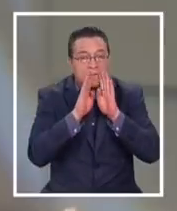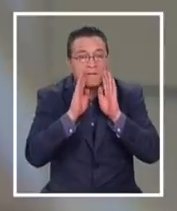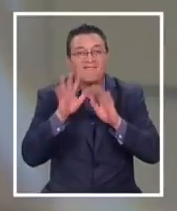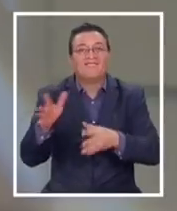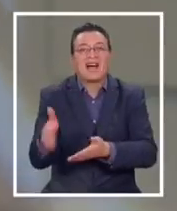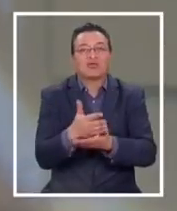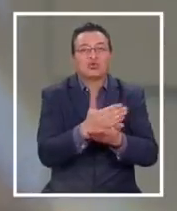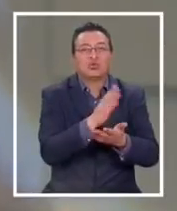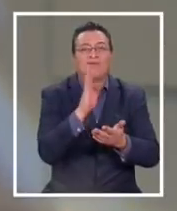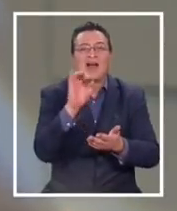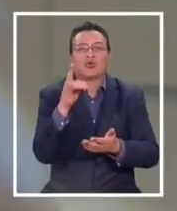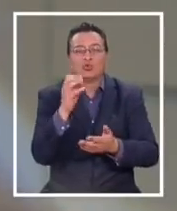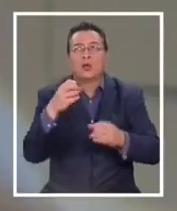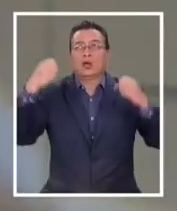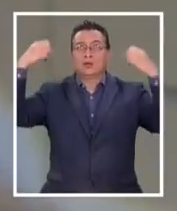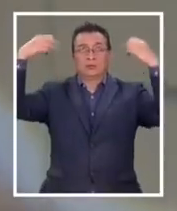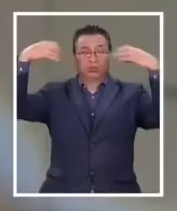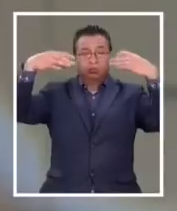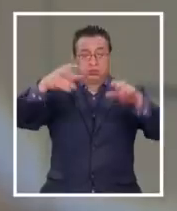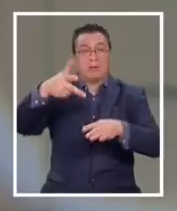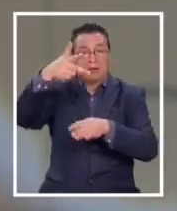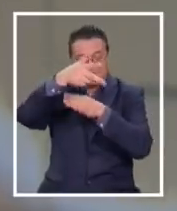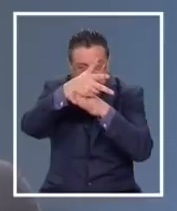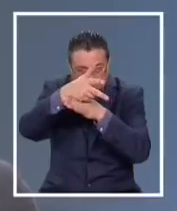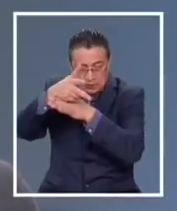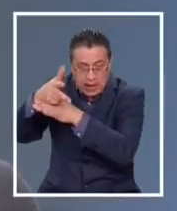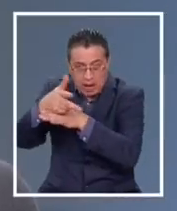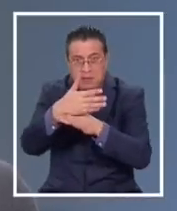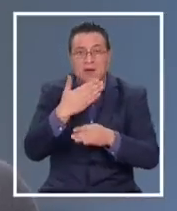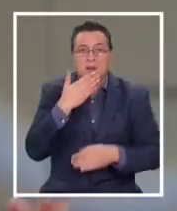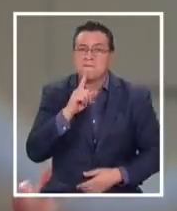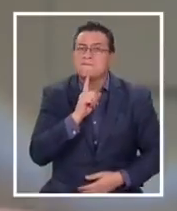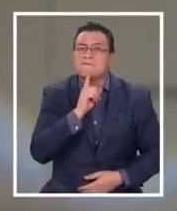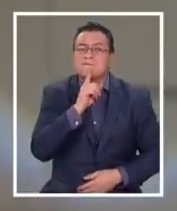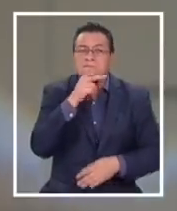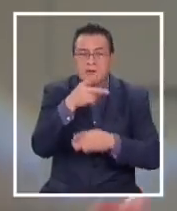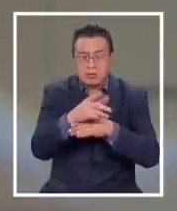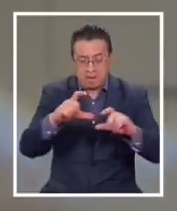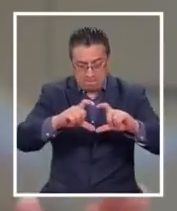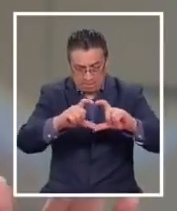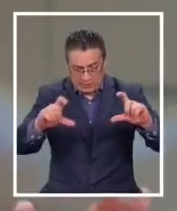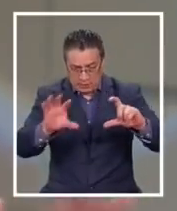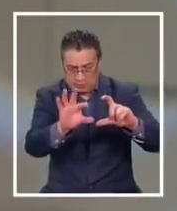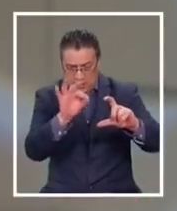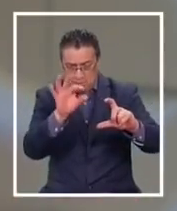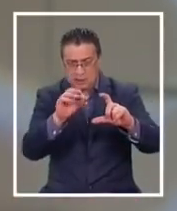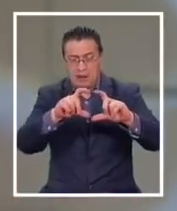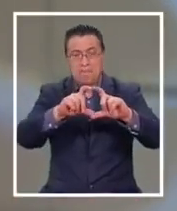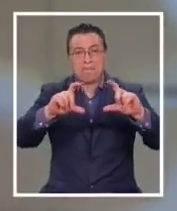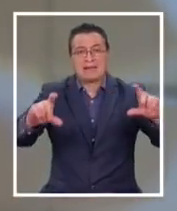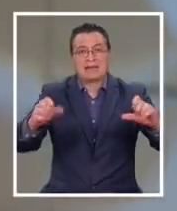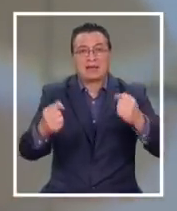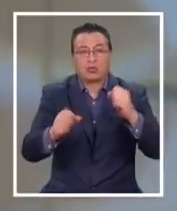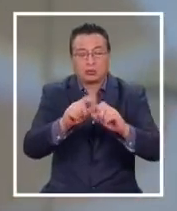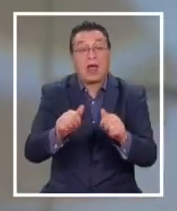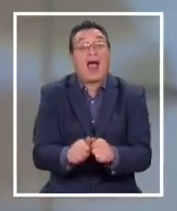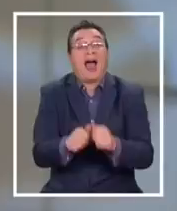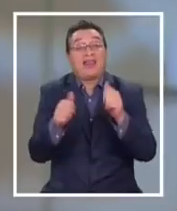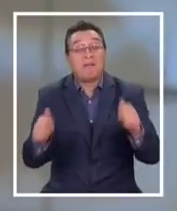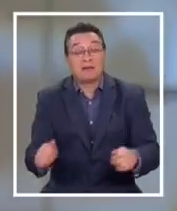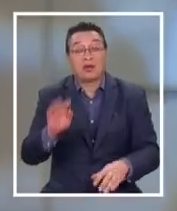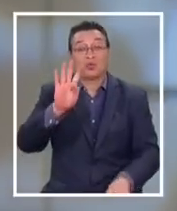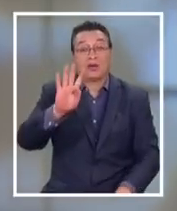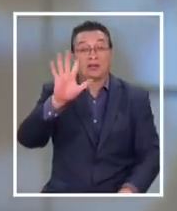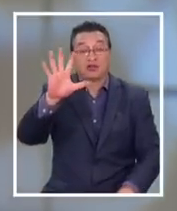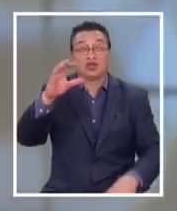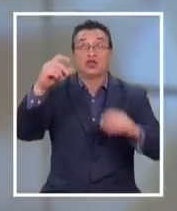luminaria, estableciendo cámaras, pero no cualquier tipo de cámaras, sí, cámaras de primer nivel, lectores de patente. Además, pusimos